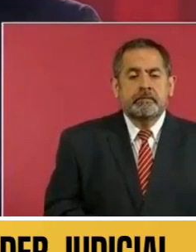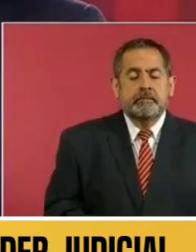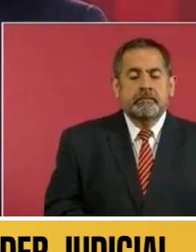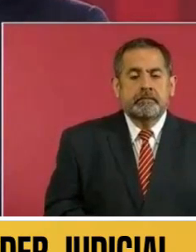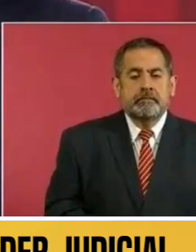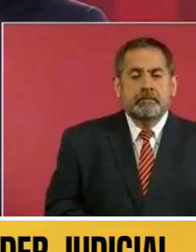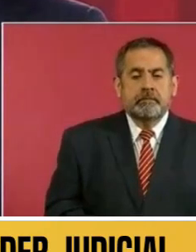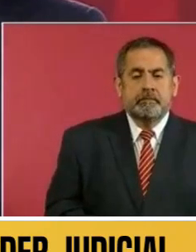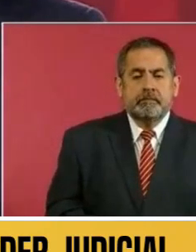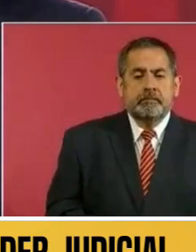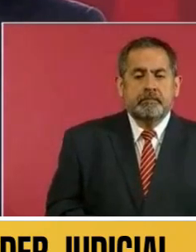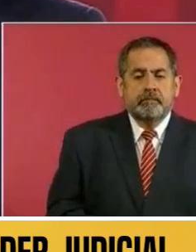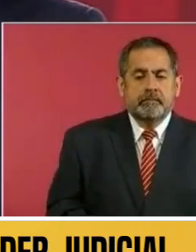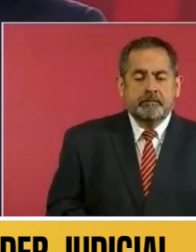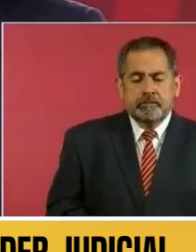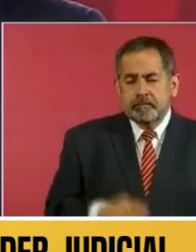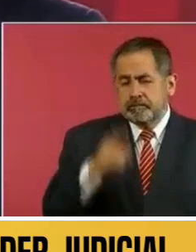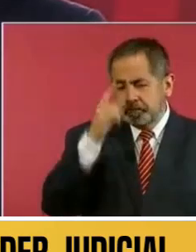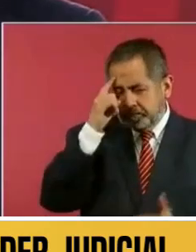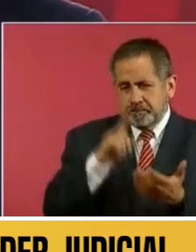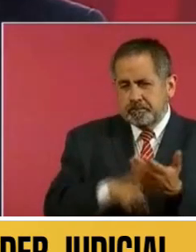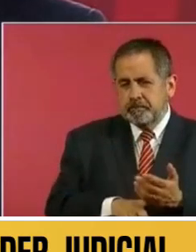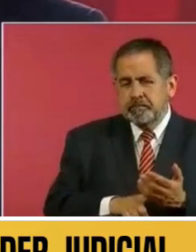Hay intereses